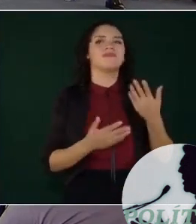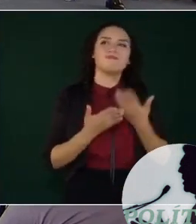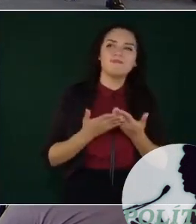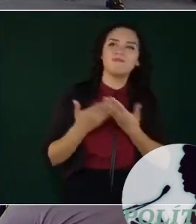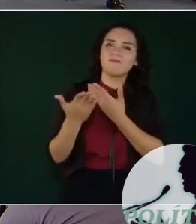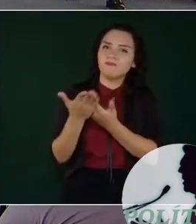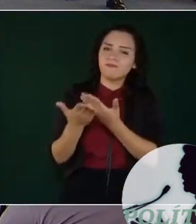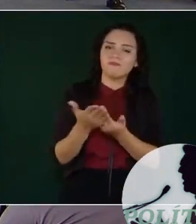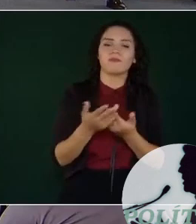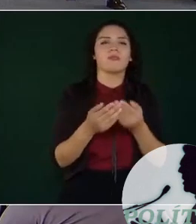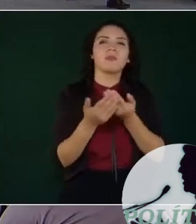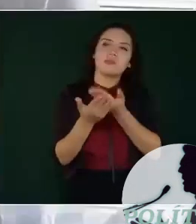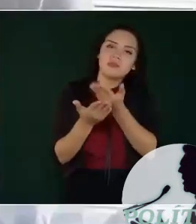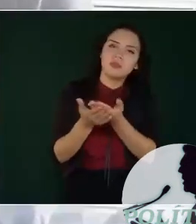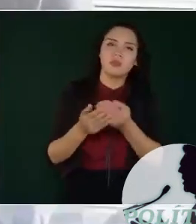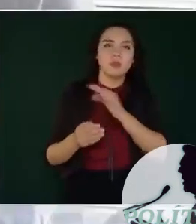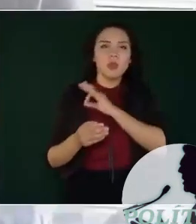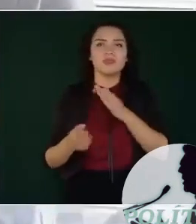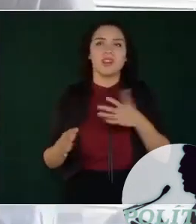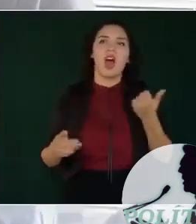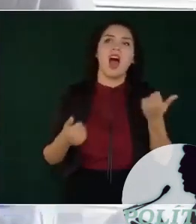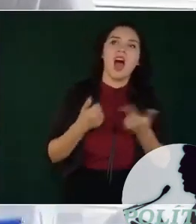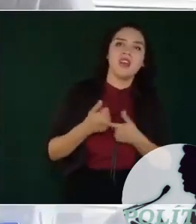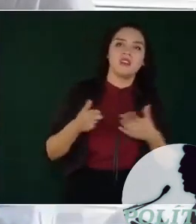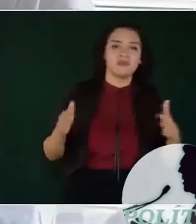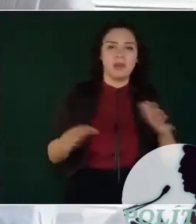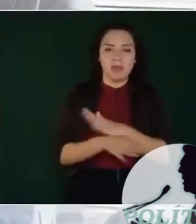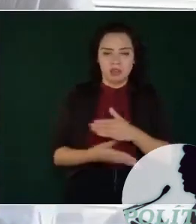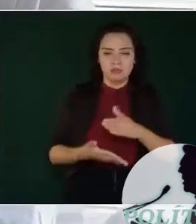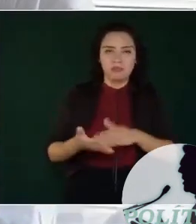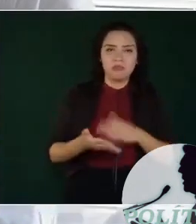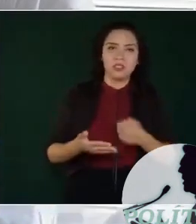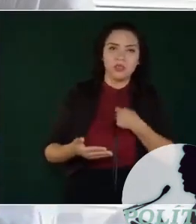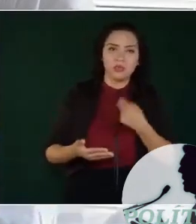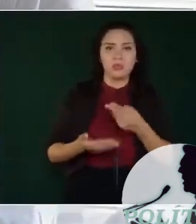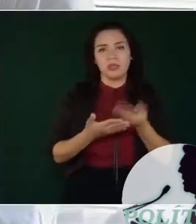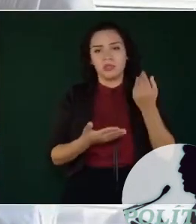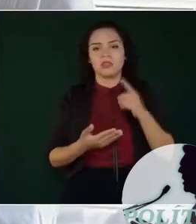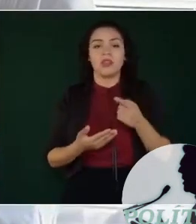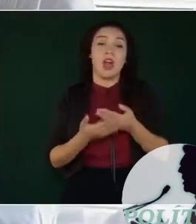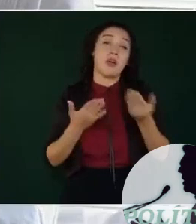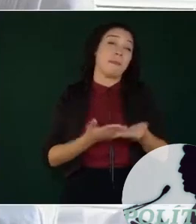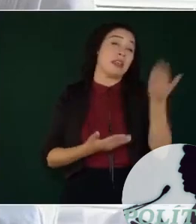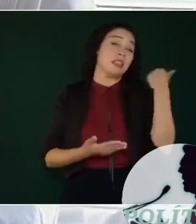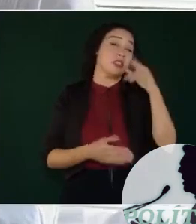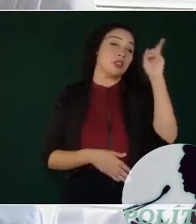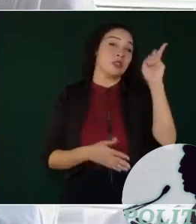para poder pues ver la regularización o avanzar pues en el tema, insisto, de este decreto aprobado en el